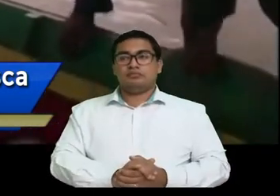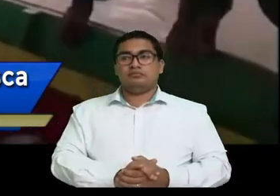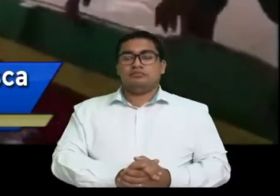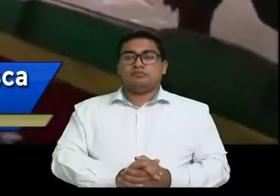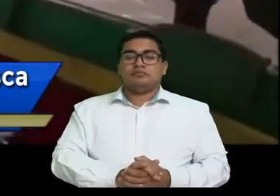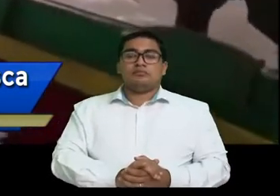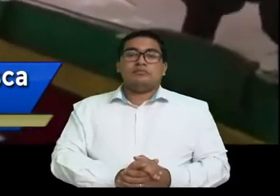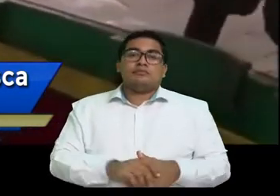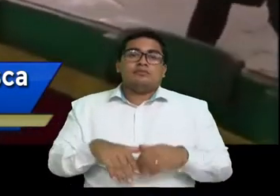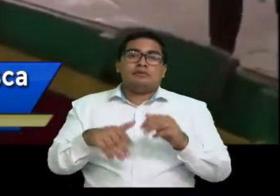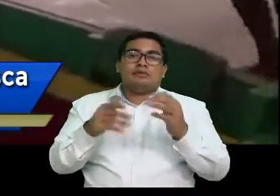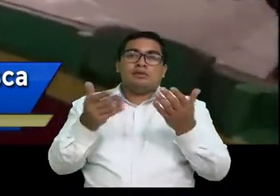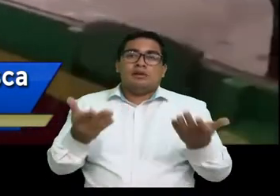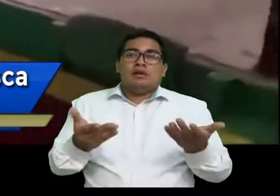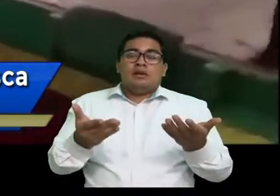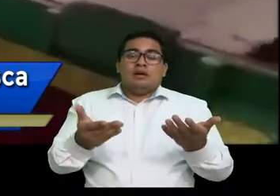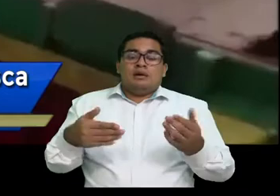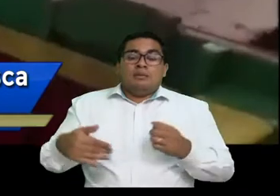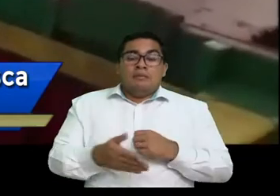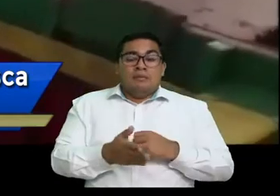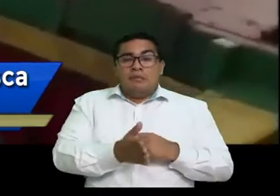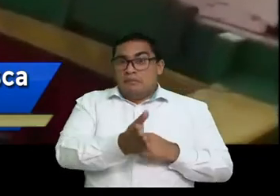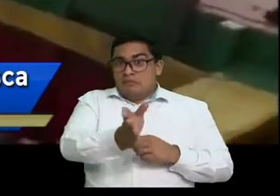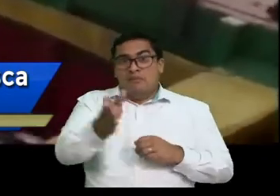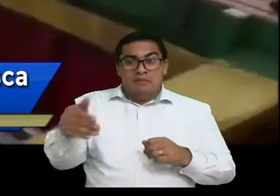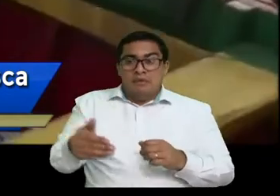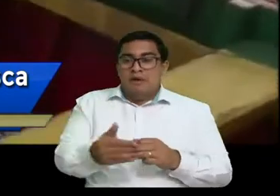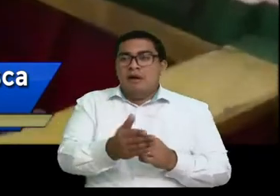para el cultivo de peces.